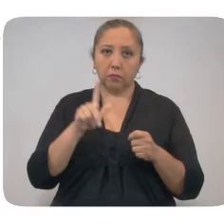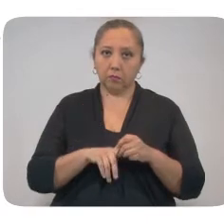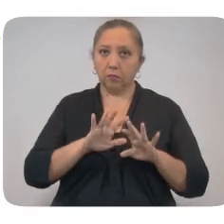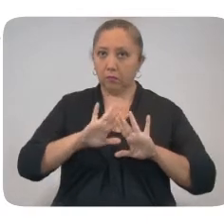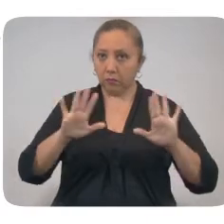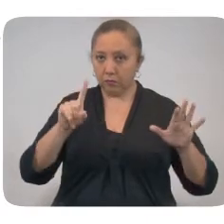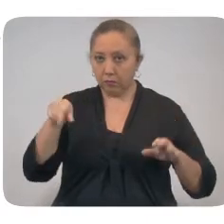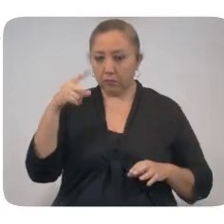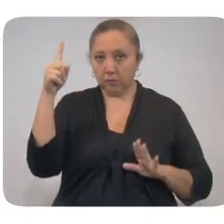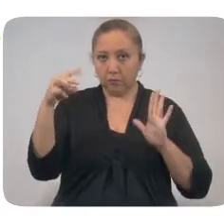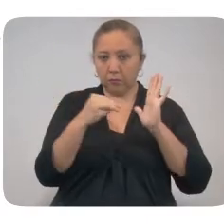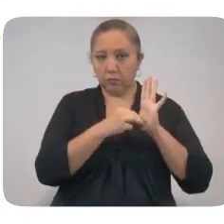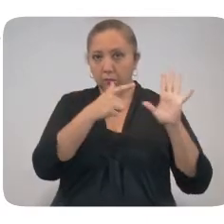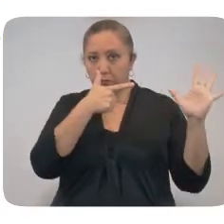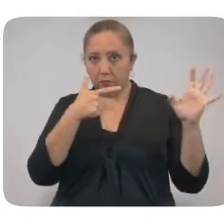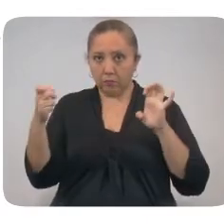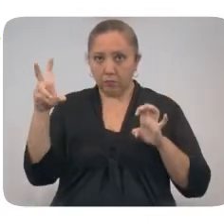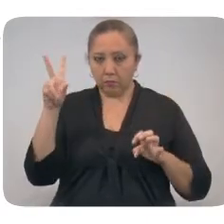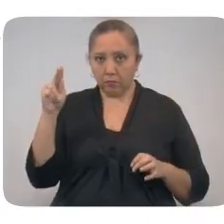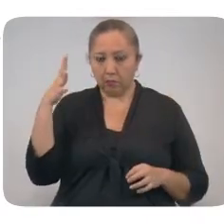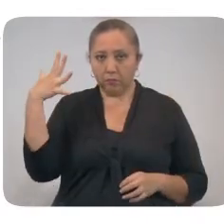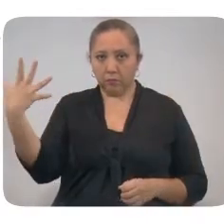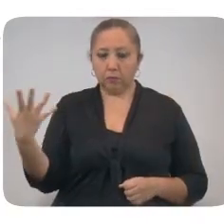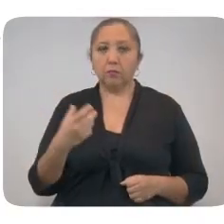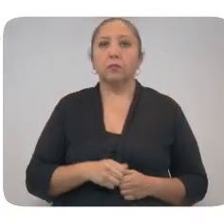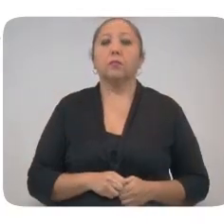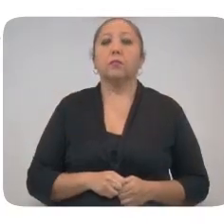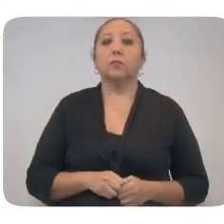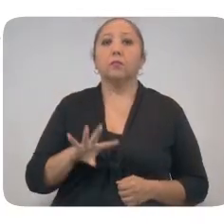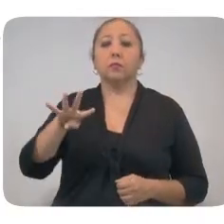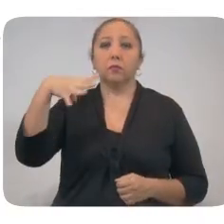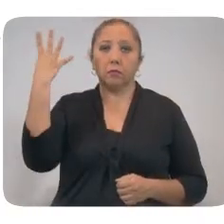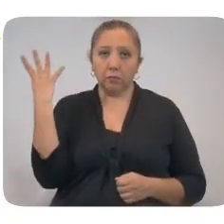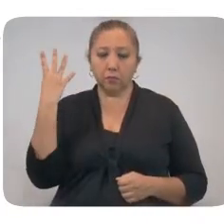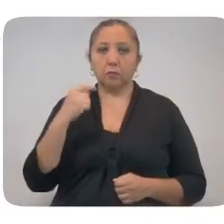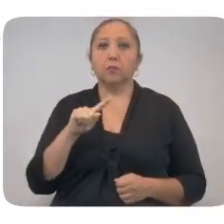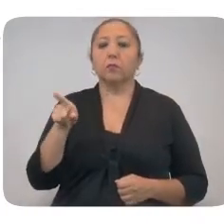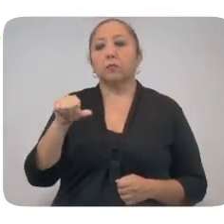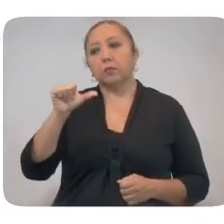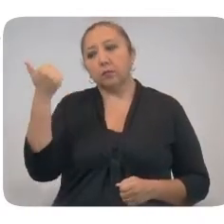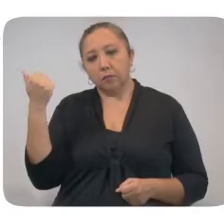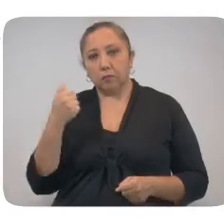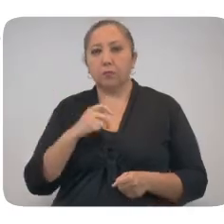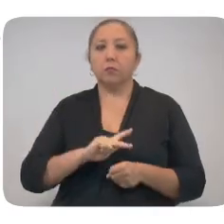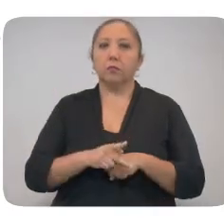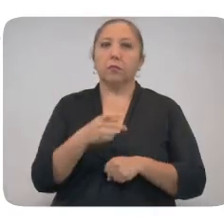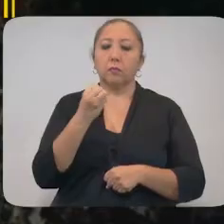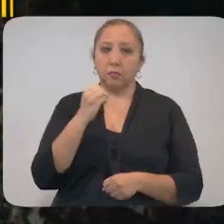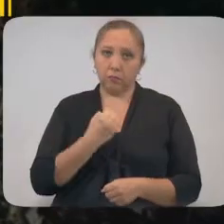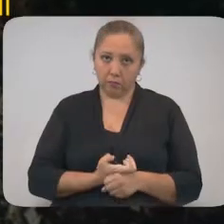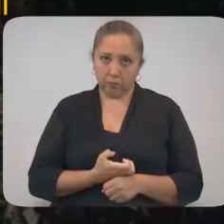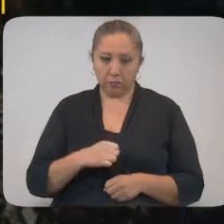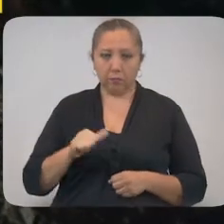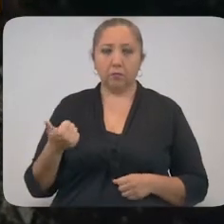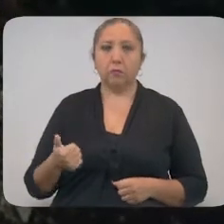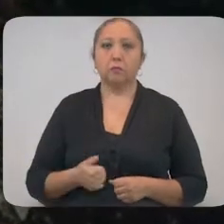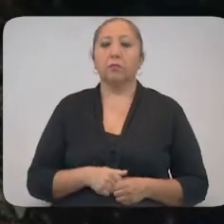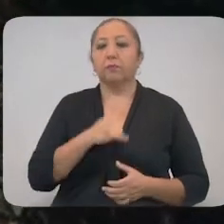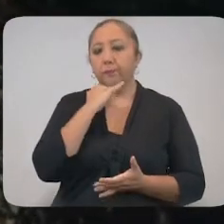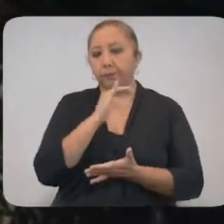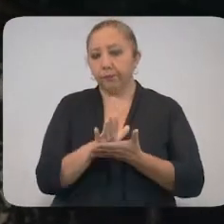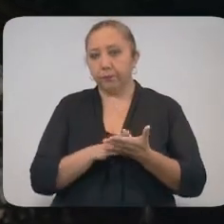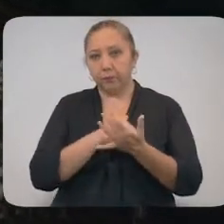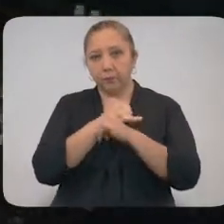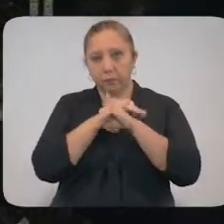ya son 1.785 casos positivos, 14 de los cuales son de otro país u otro estado. Lamentablemente,